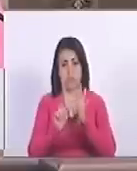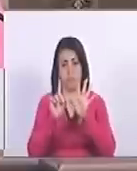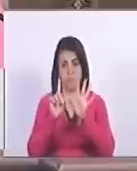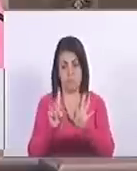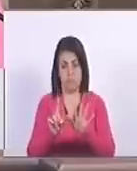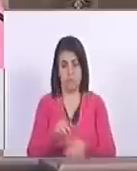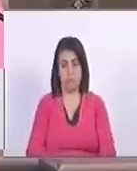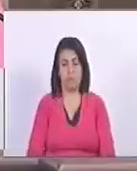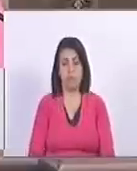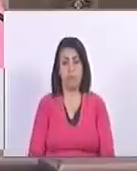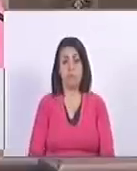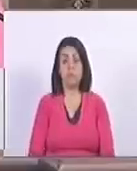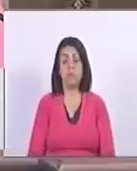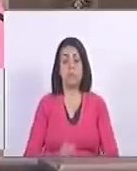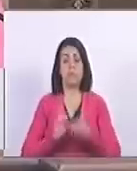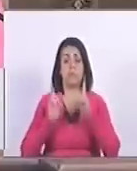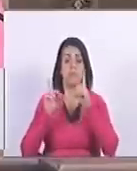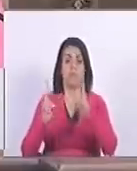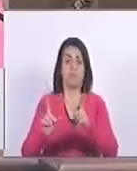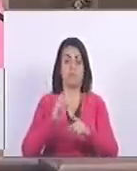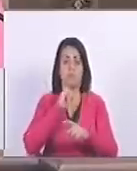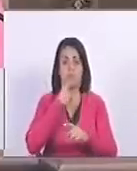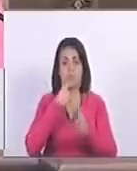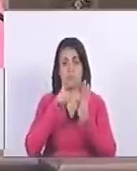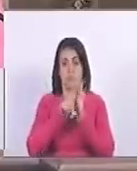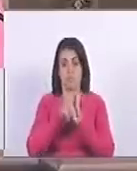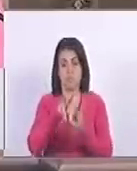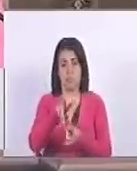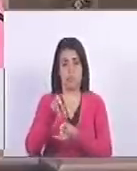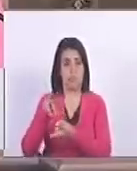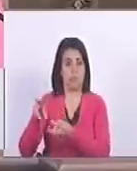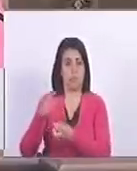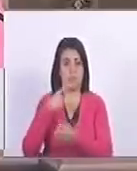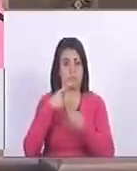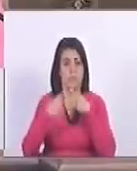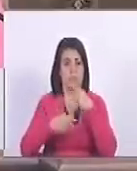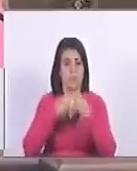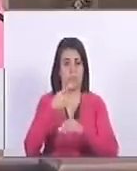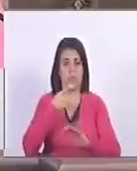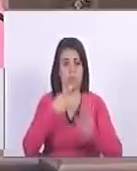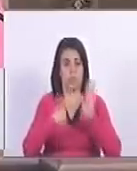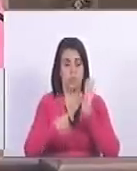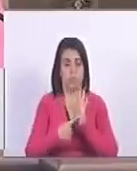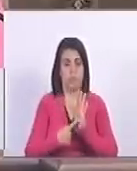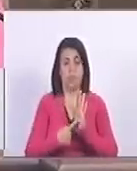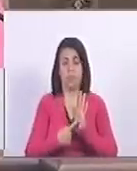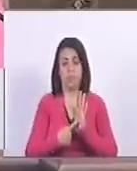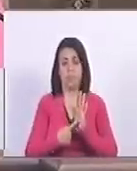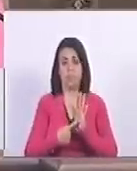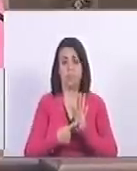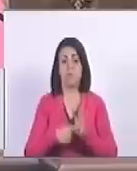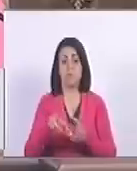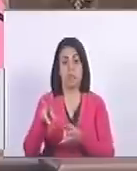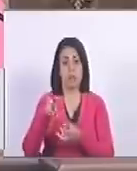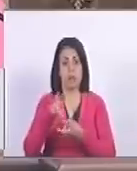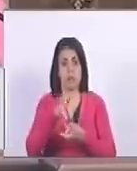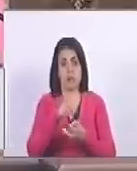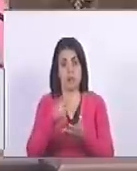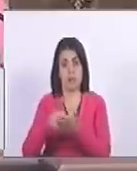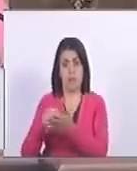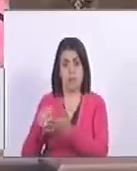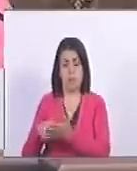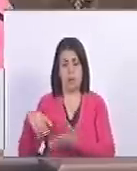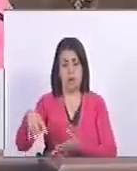Artículo 6. Las disposiciones del Código Orgánico Tributario serán de aplicación supletoria a los tributos de